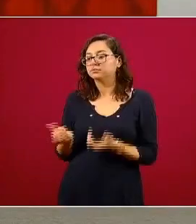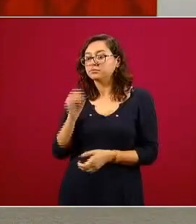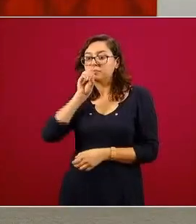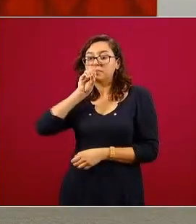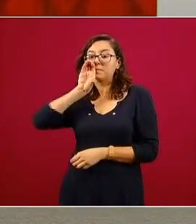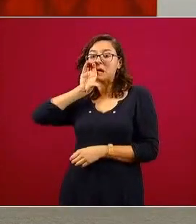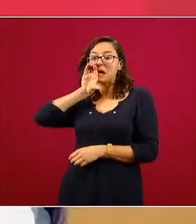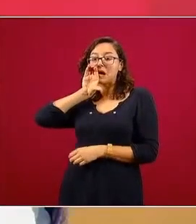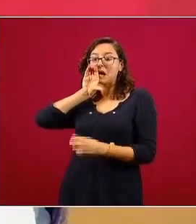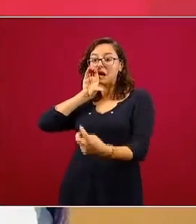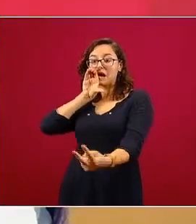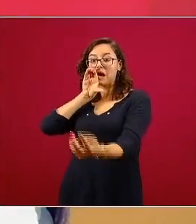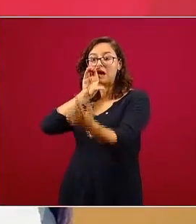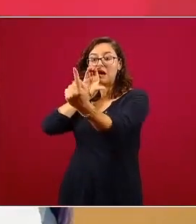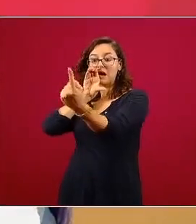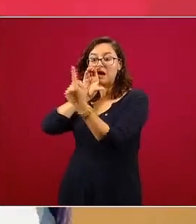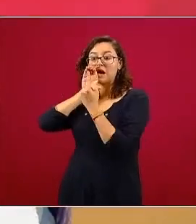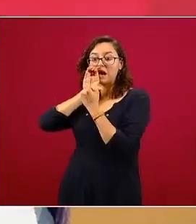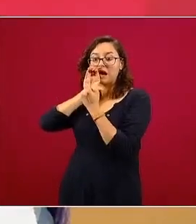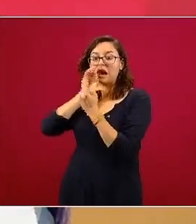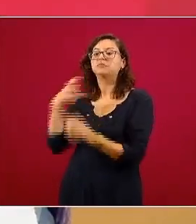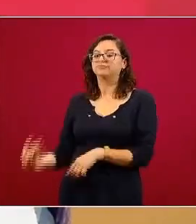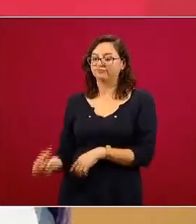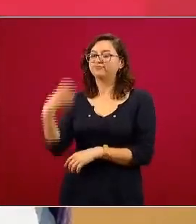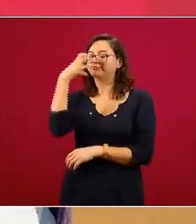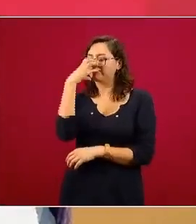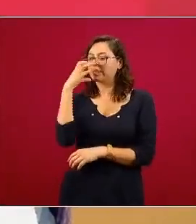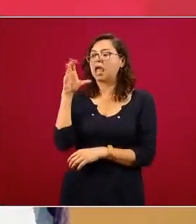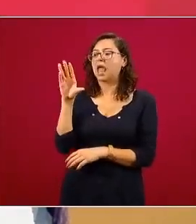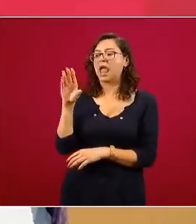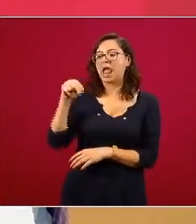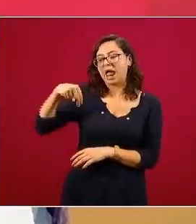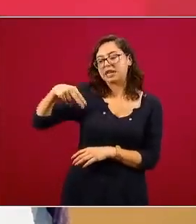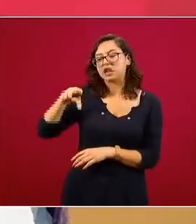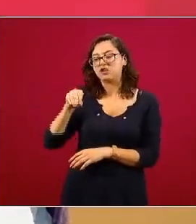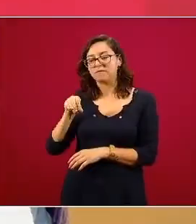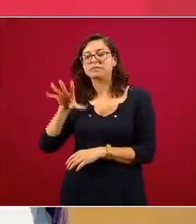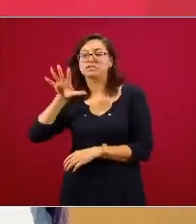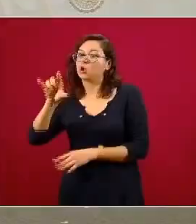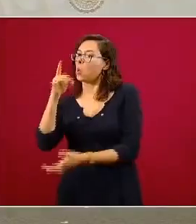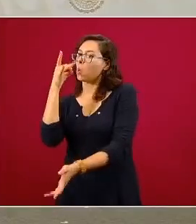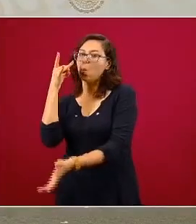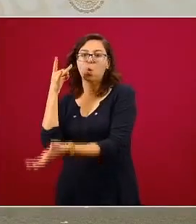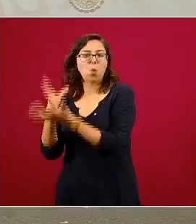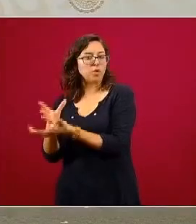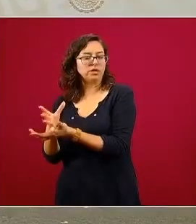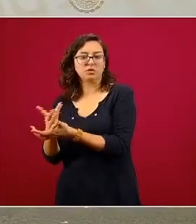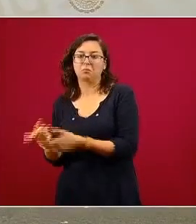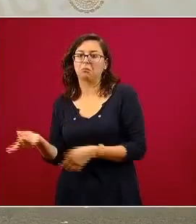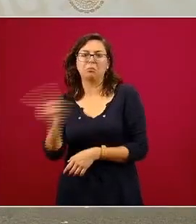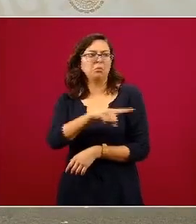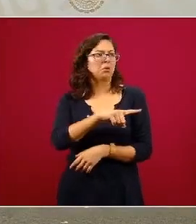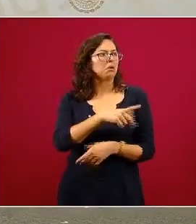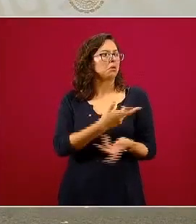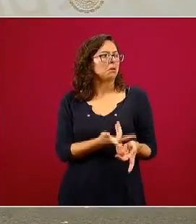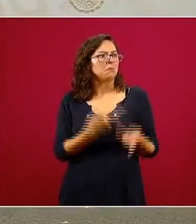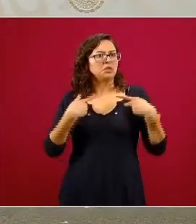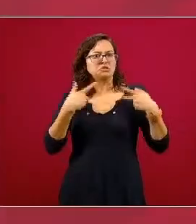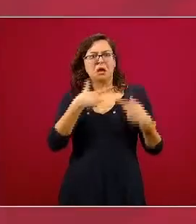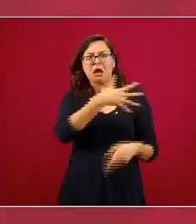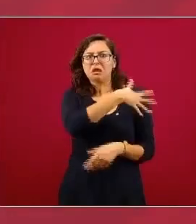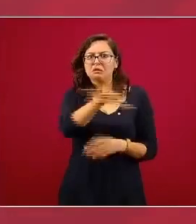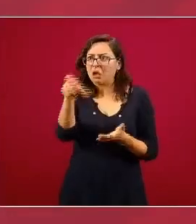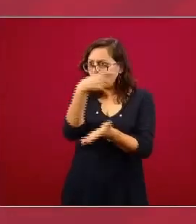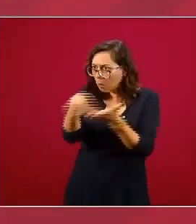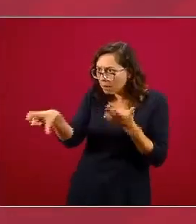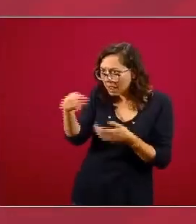sospechoso o confirmado de COVID, es ahí donde se debe usar el N95, y por eso no se recomienda a la población en general el adquirirlo. De hecho,